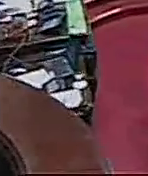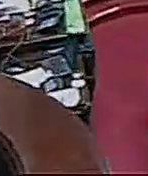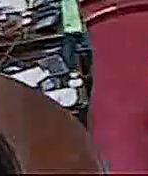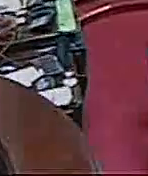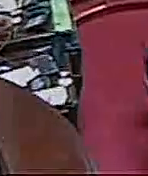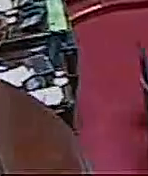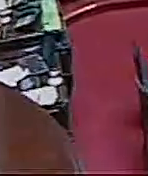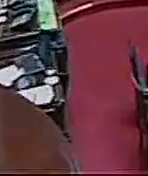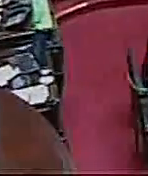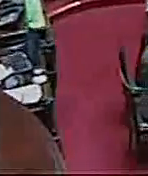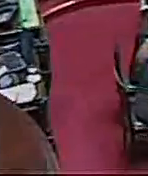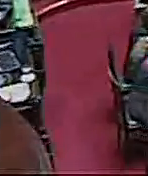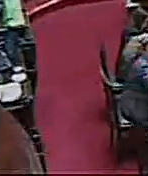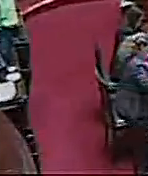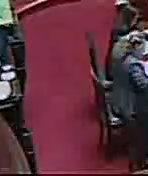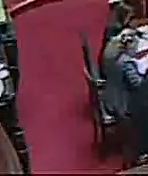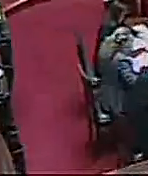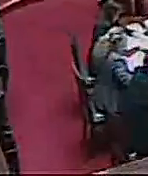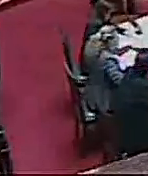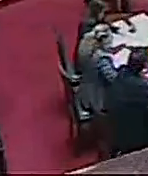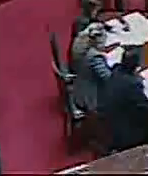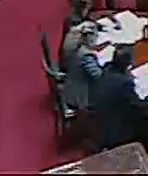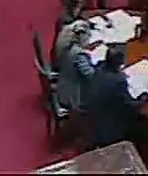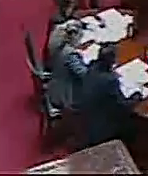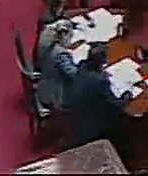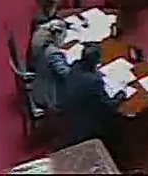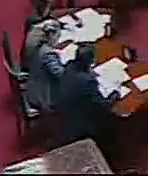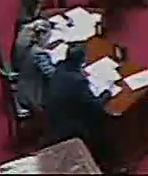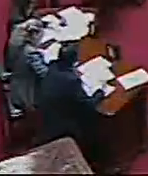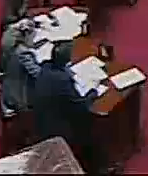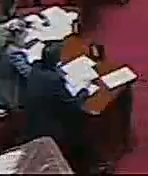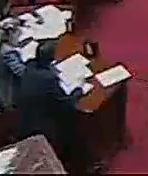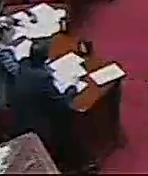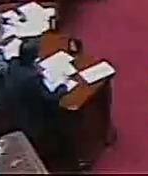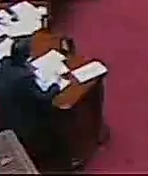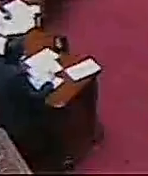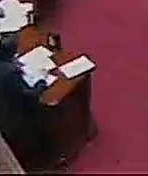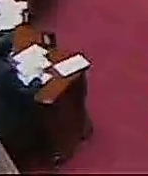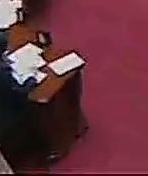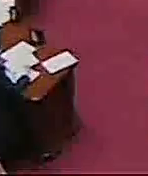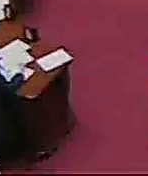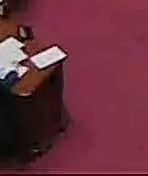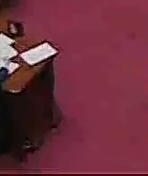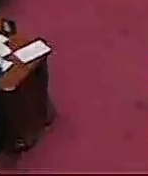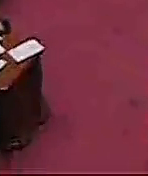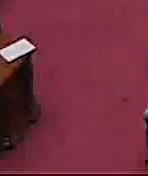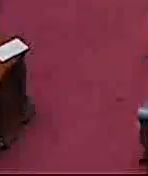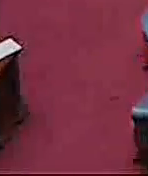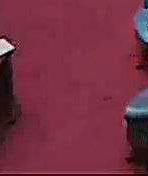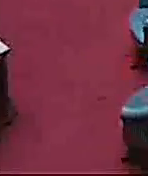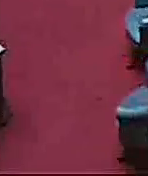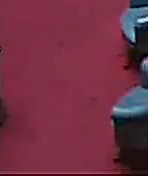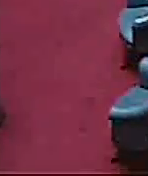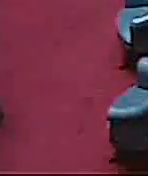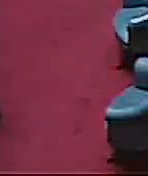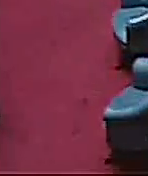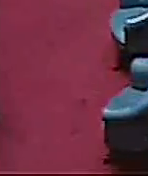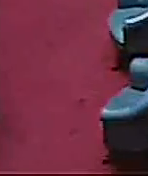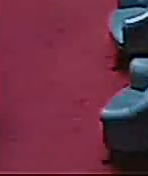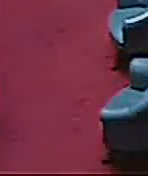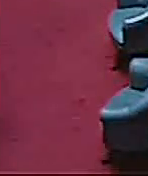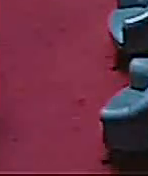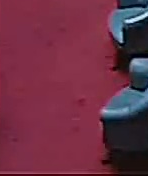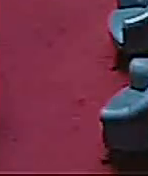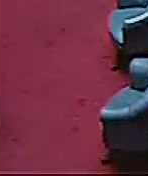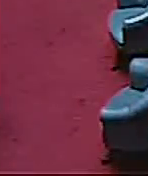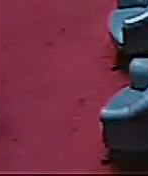la oposición política que se trata de una empresa privada, por lo cual el gobierno no tiene por qué entrometerse en